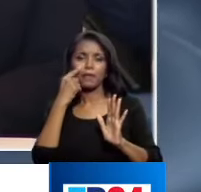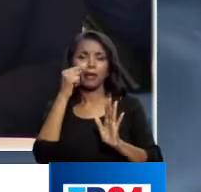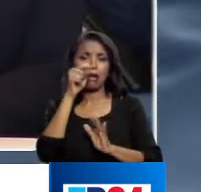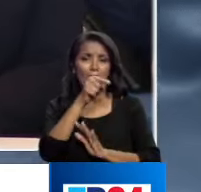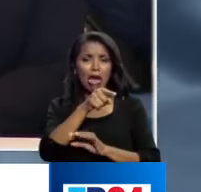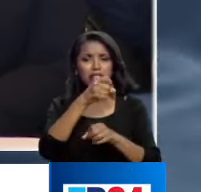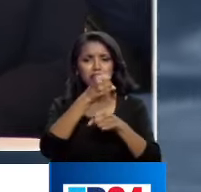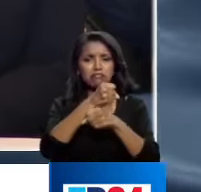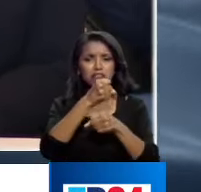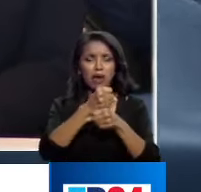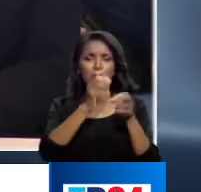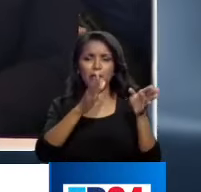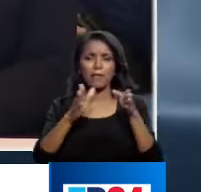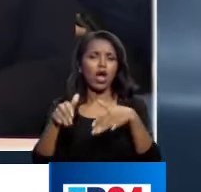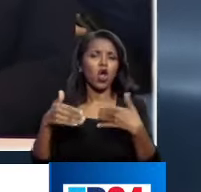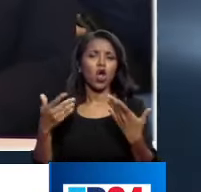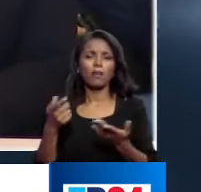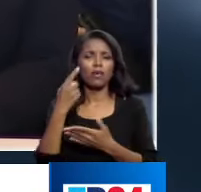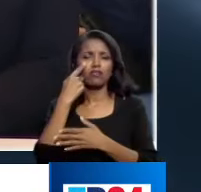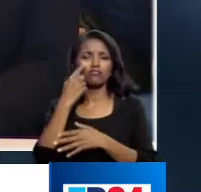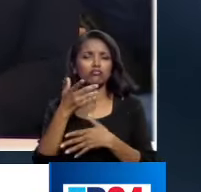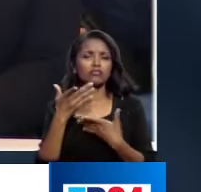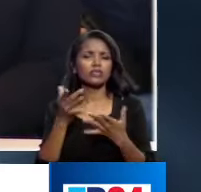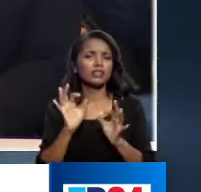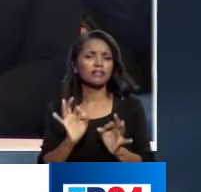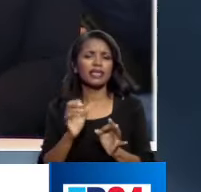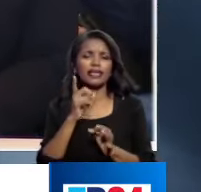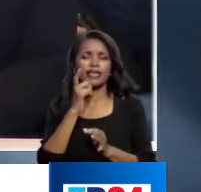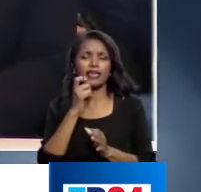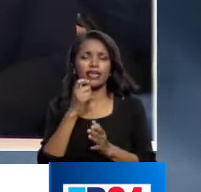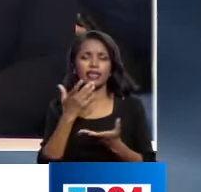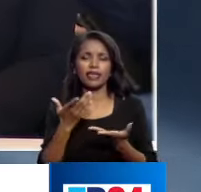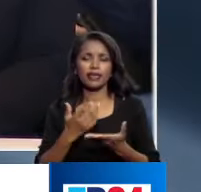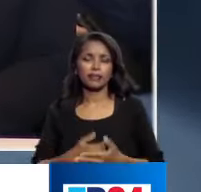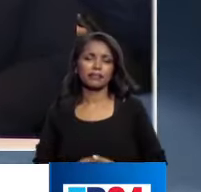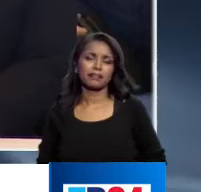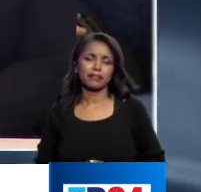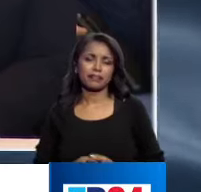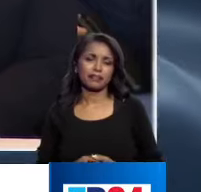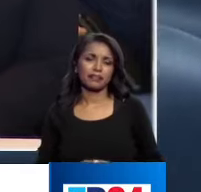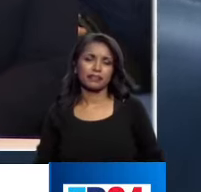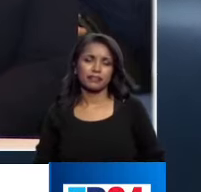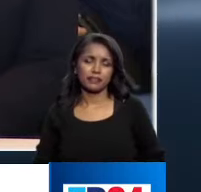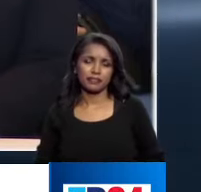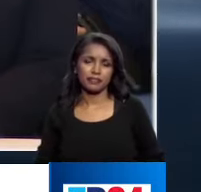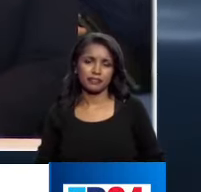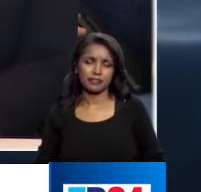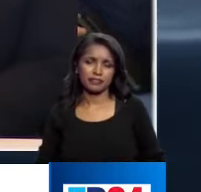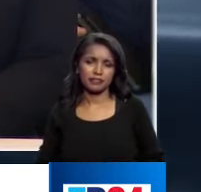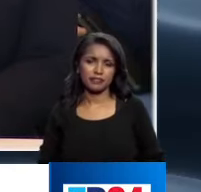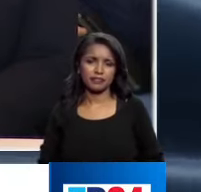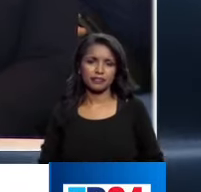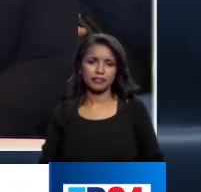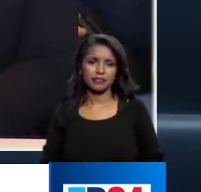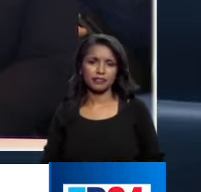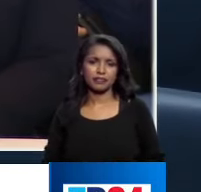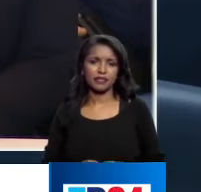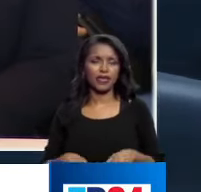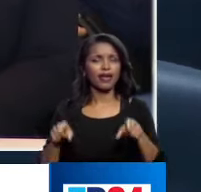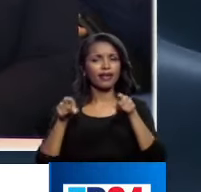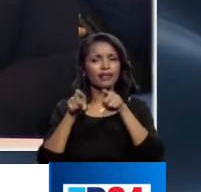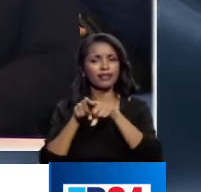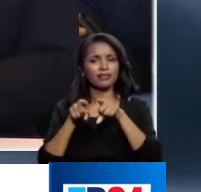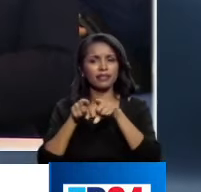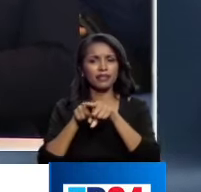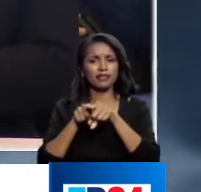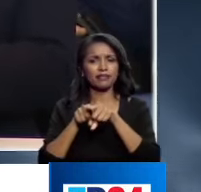de esos fondos para que lleguen donde tienen que llegar y que den algún tipo de resultado, que se tenga alguna métrica? Y